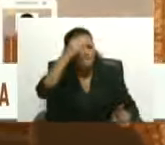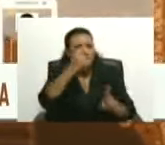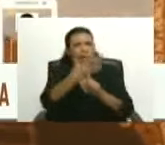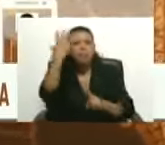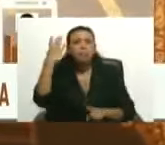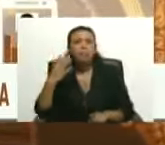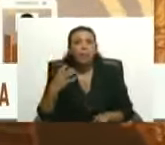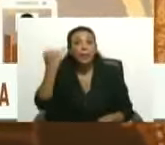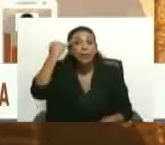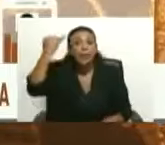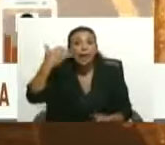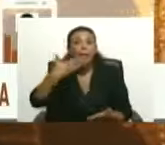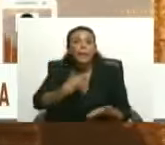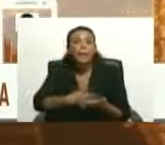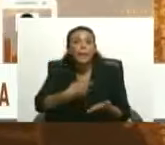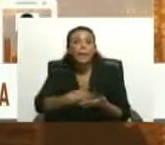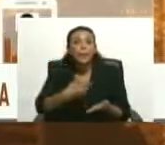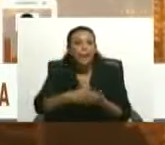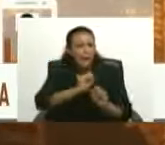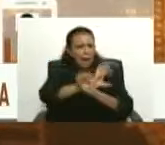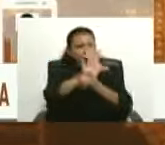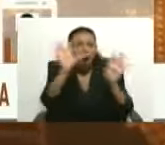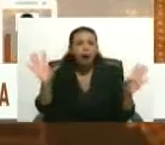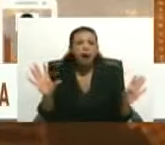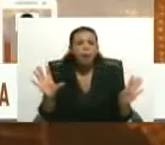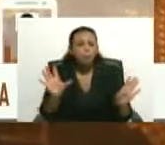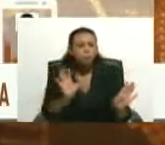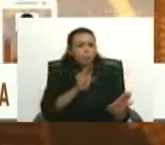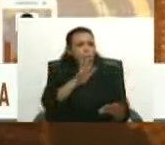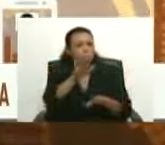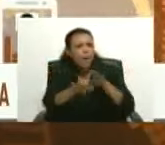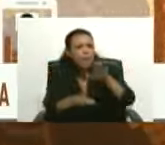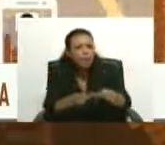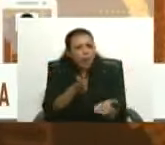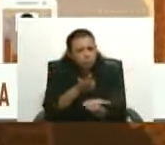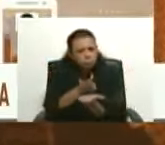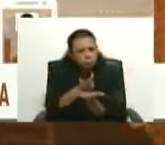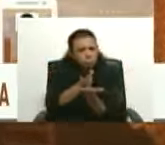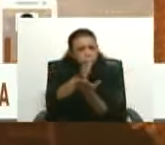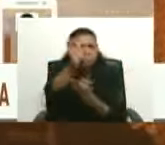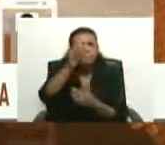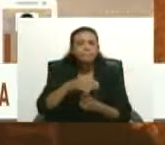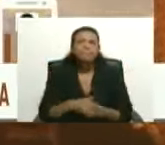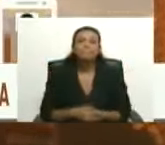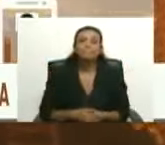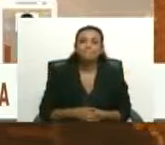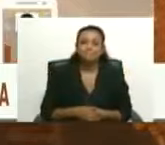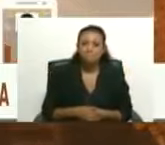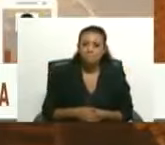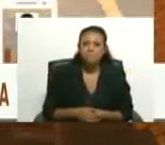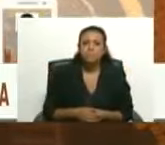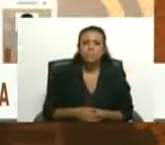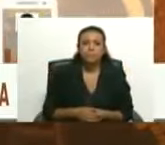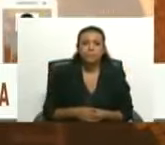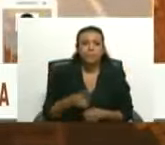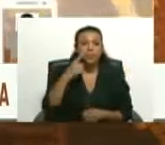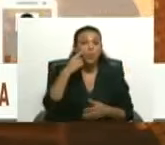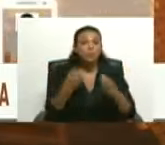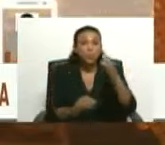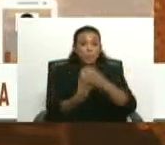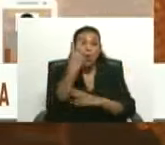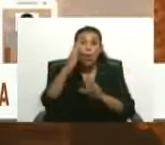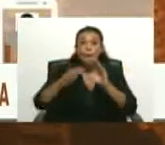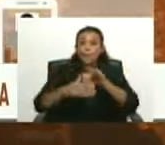Tenemos las ideas bien claras y vamos avanzando por el camino correcto. Y lo que es el surgimiento de